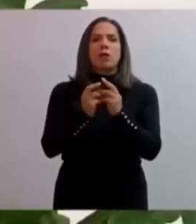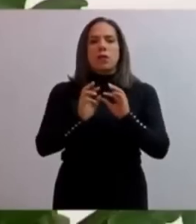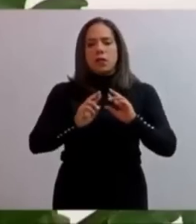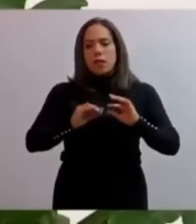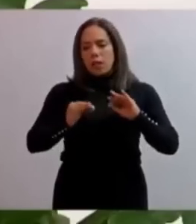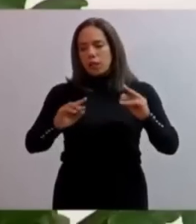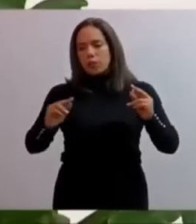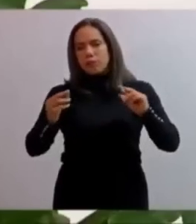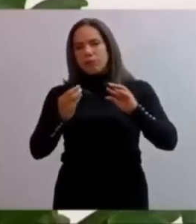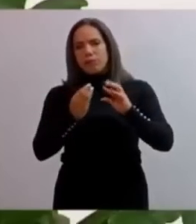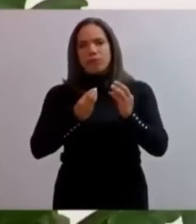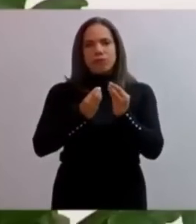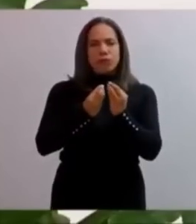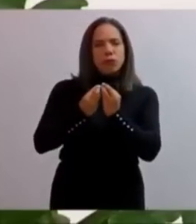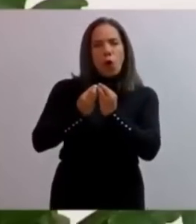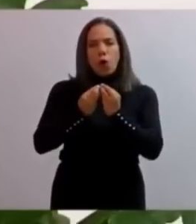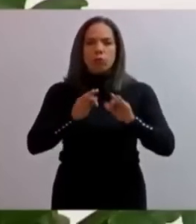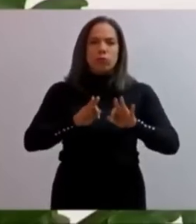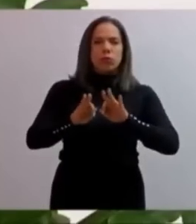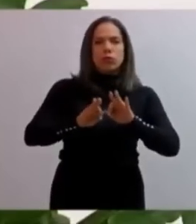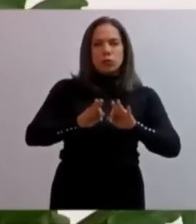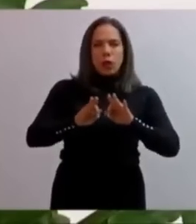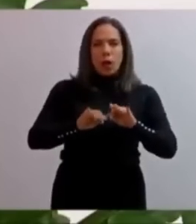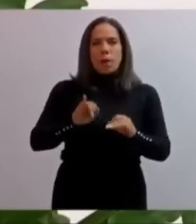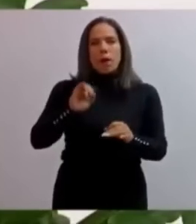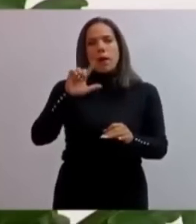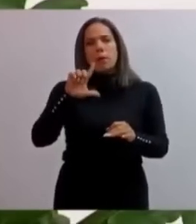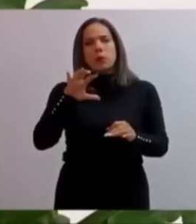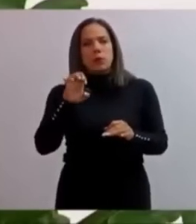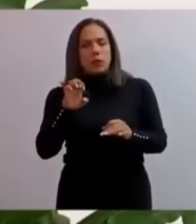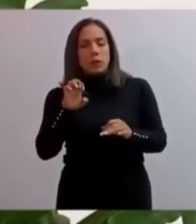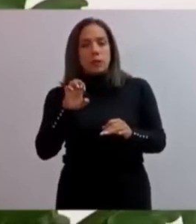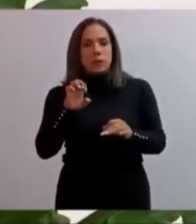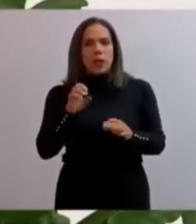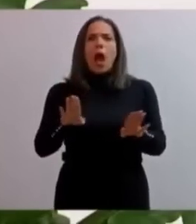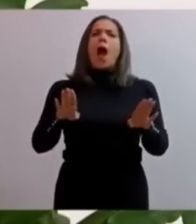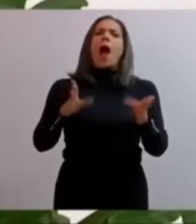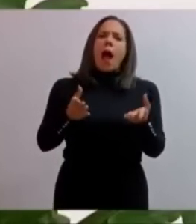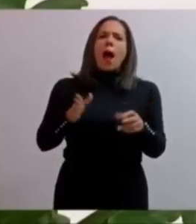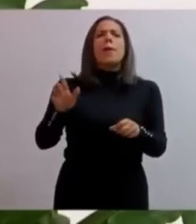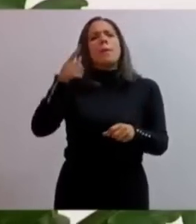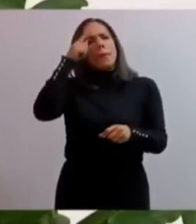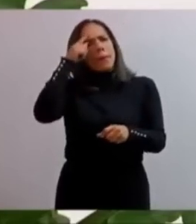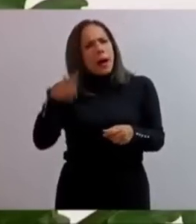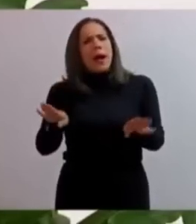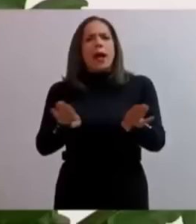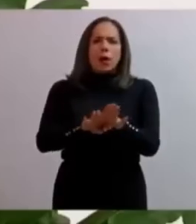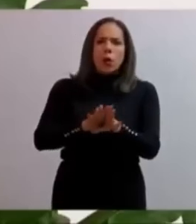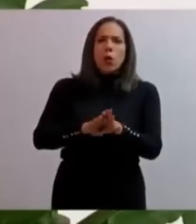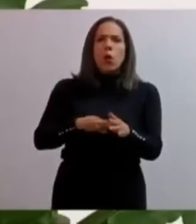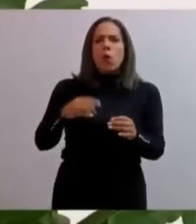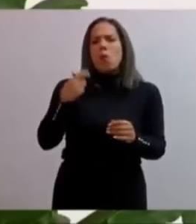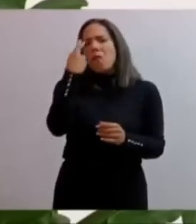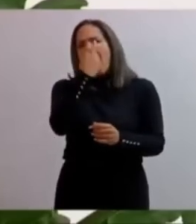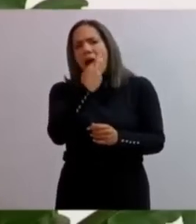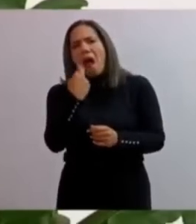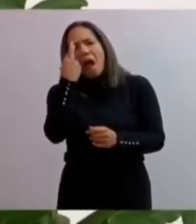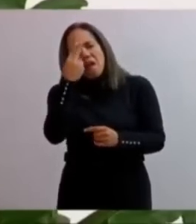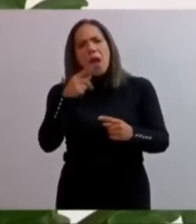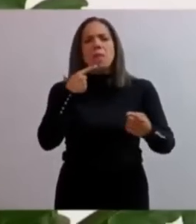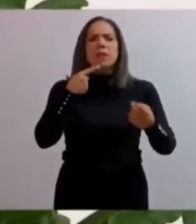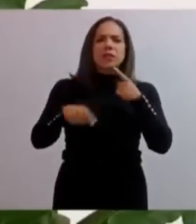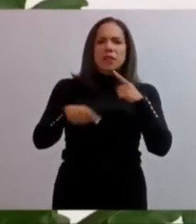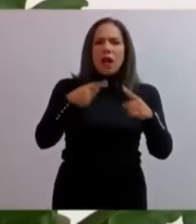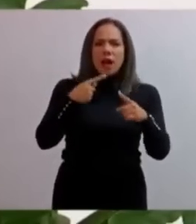Educativa, mediante el cual buscamos propiciar el desarrollo de procesos de reflexión, análisis, discusión y